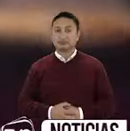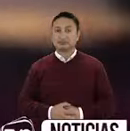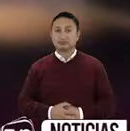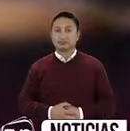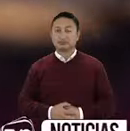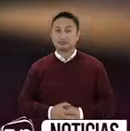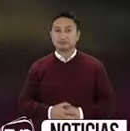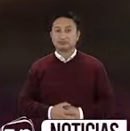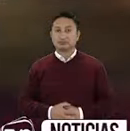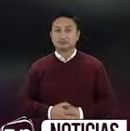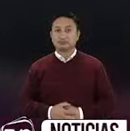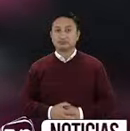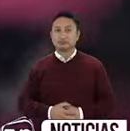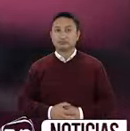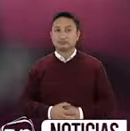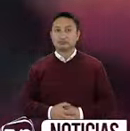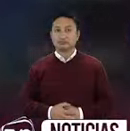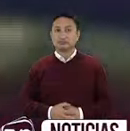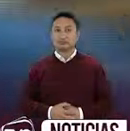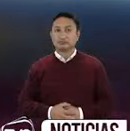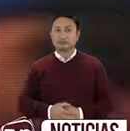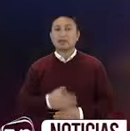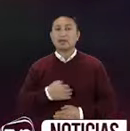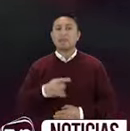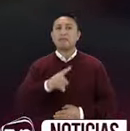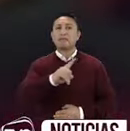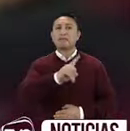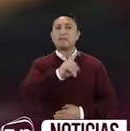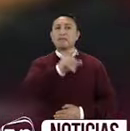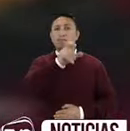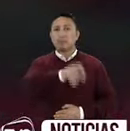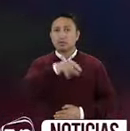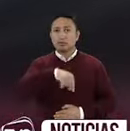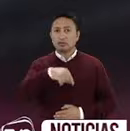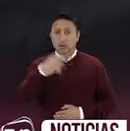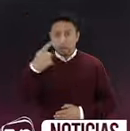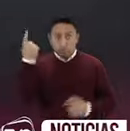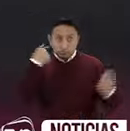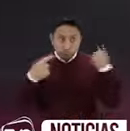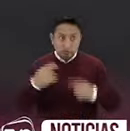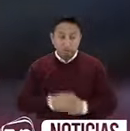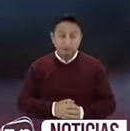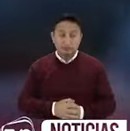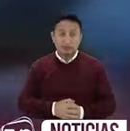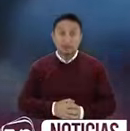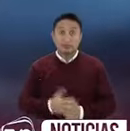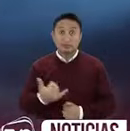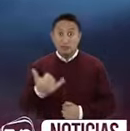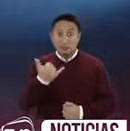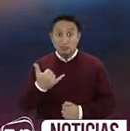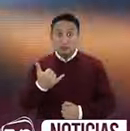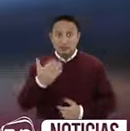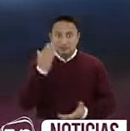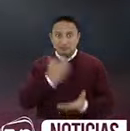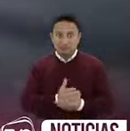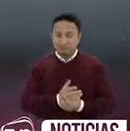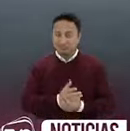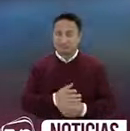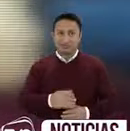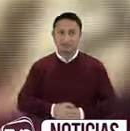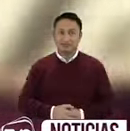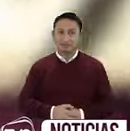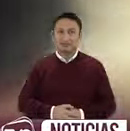personas heridas. Son las tristes e indignantes imágenes de un mal que parece no extinguirse. Llegaron,